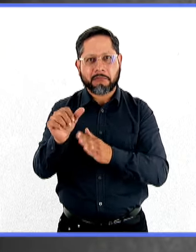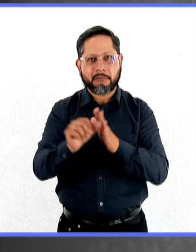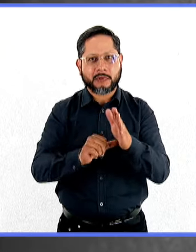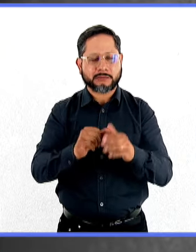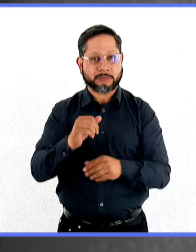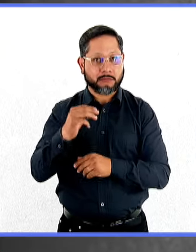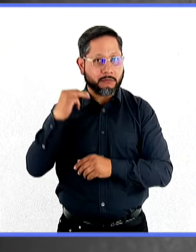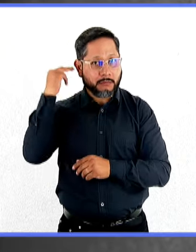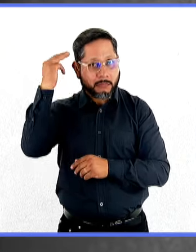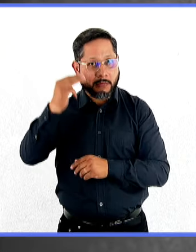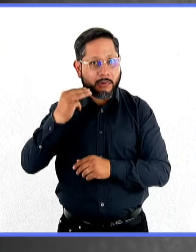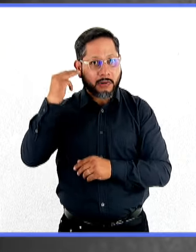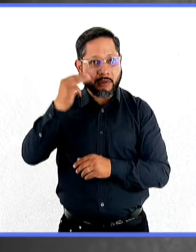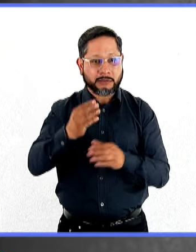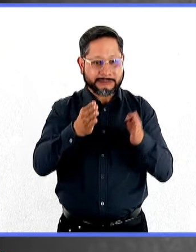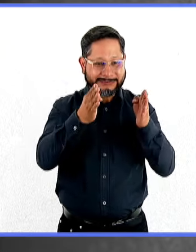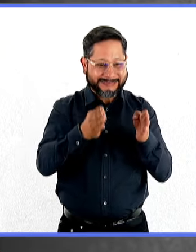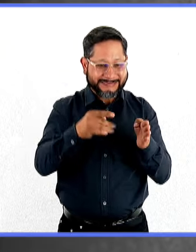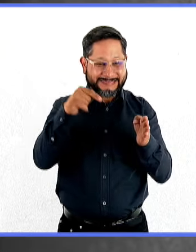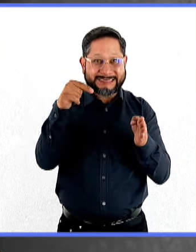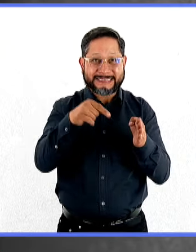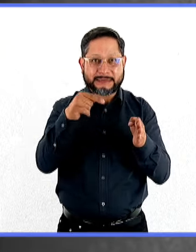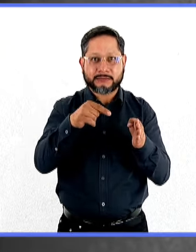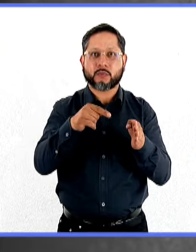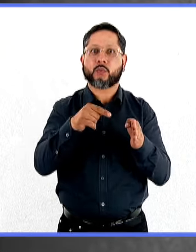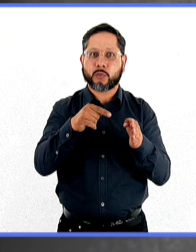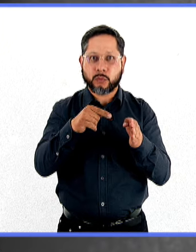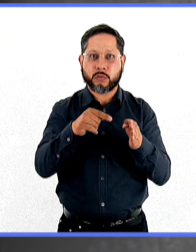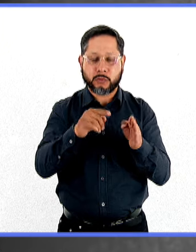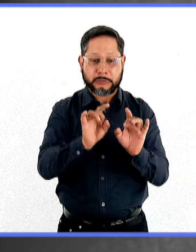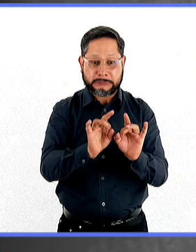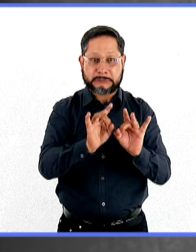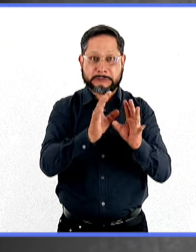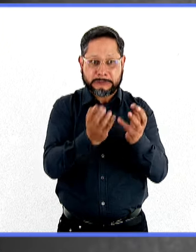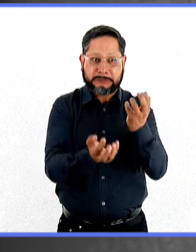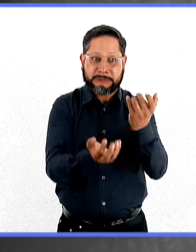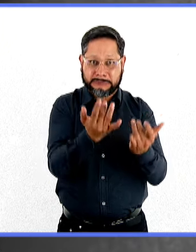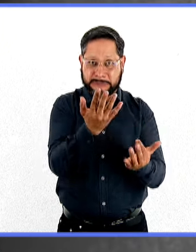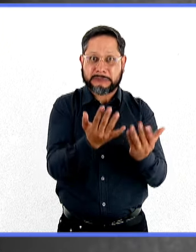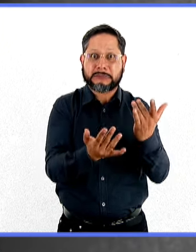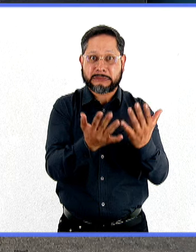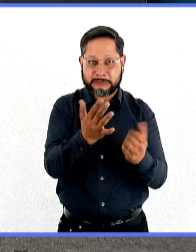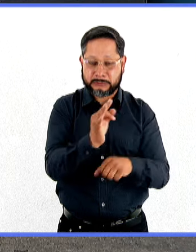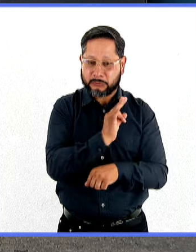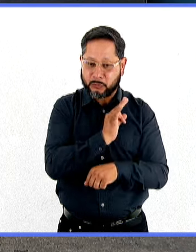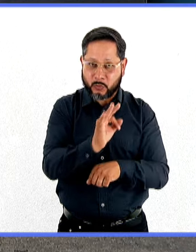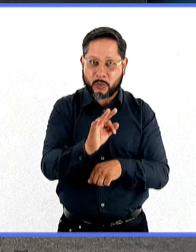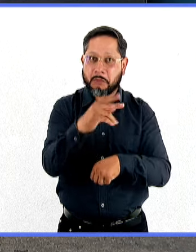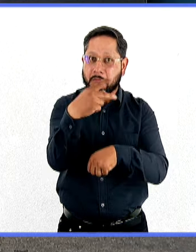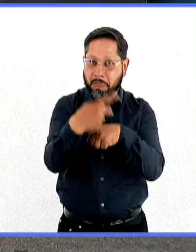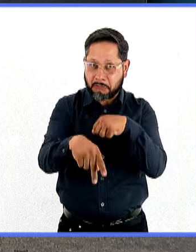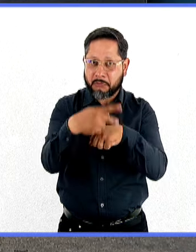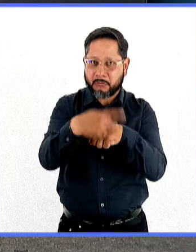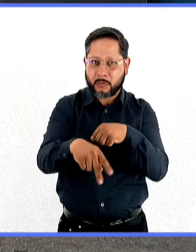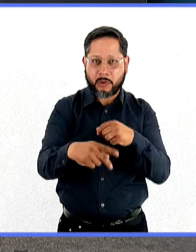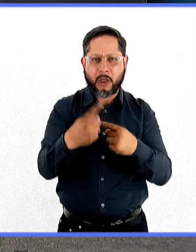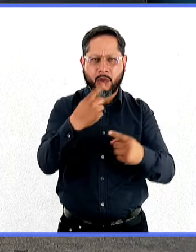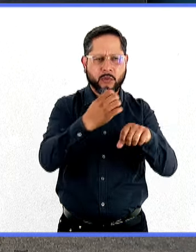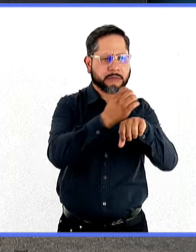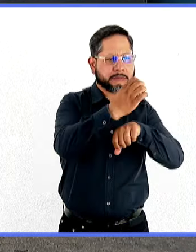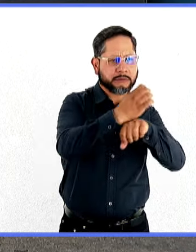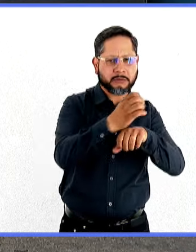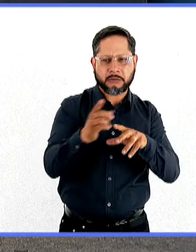considerara un mes con alto riesgo de incendios alto riesgo para algunos estados moderados para